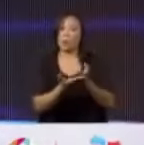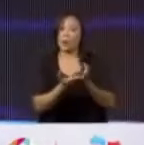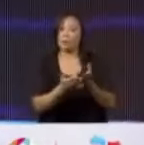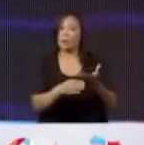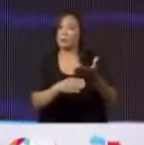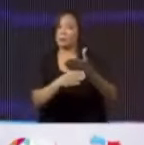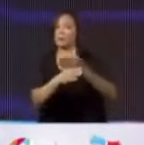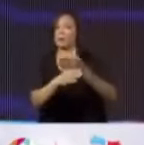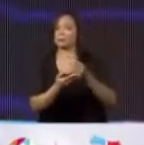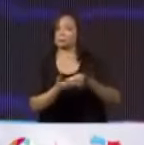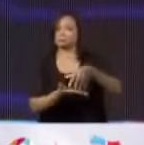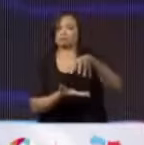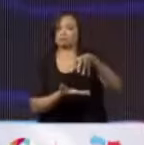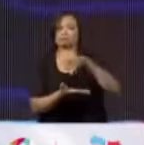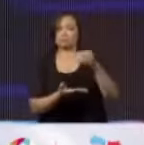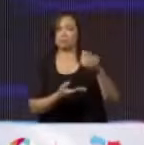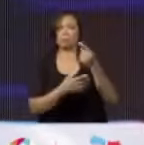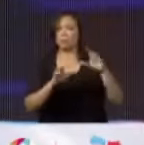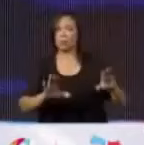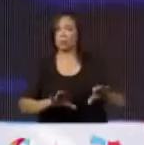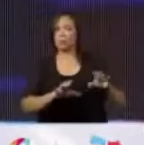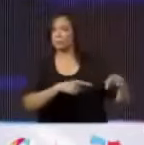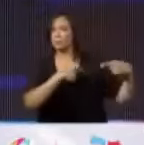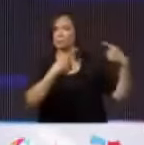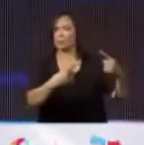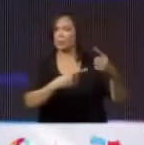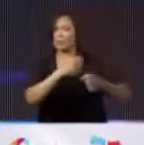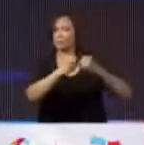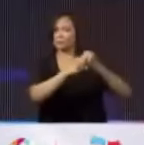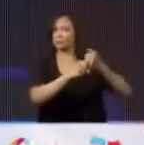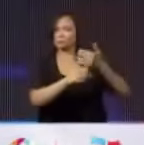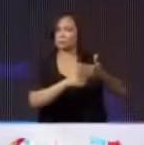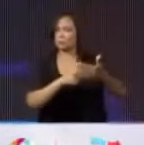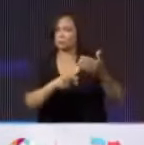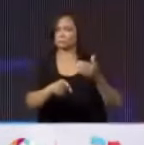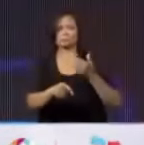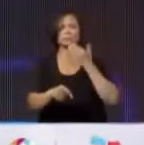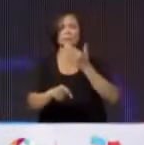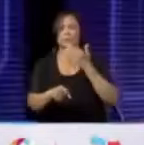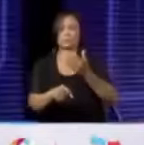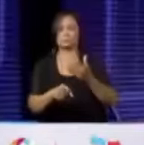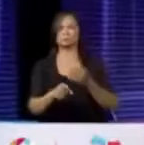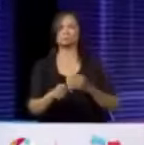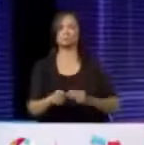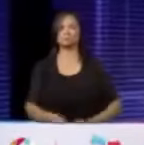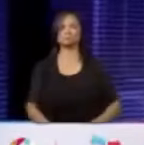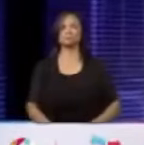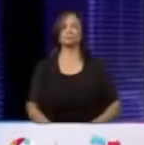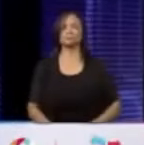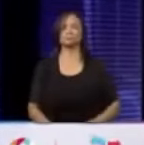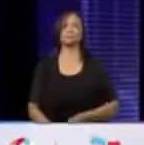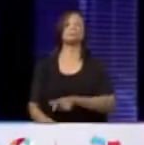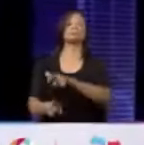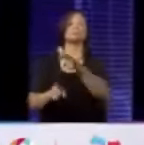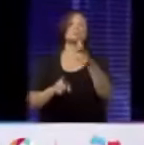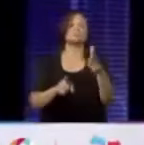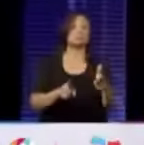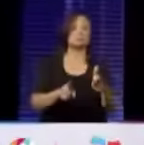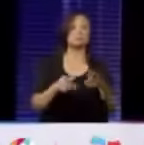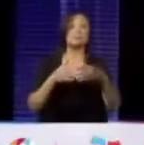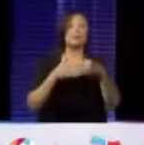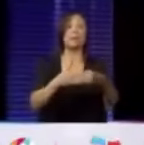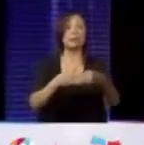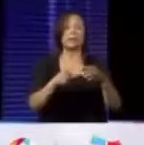economía que produzca riquezas como lo hemos hecho durante medio siglo. Muchas gracias. Gracias a usted, candidato Fernández. Tiene la palabra ahora